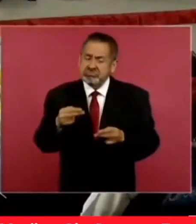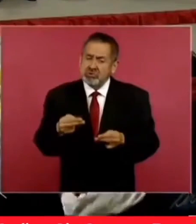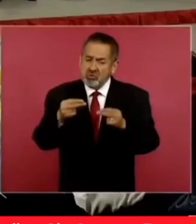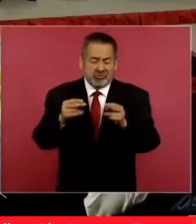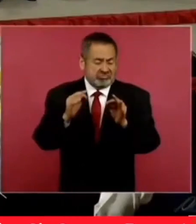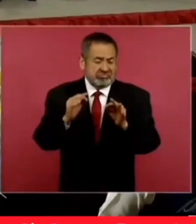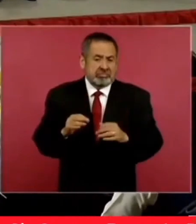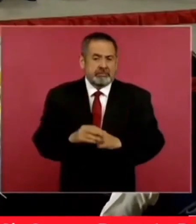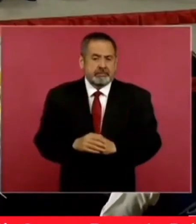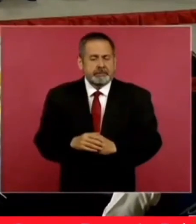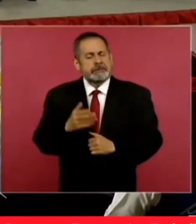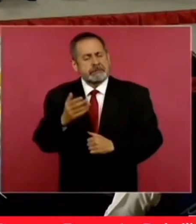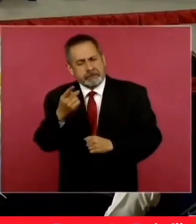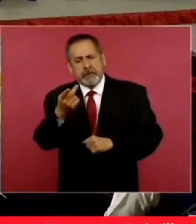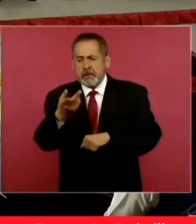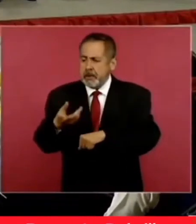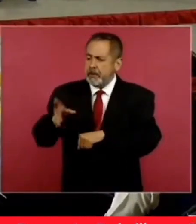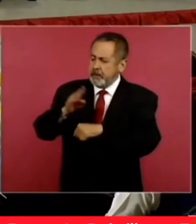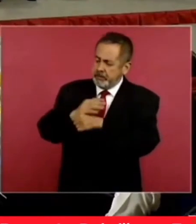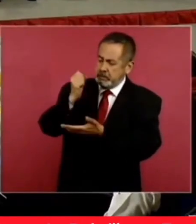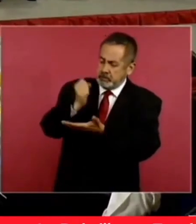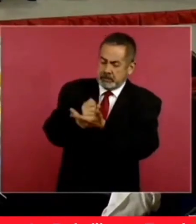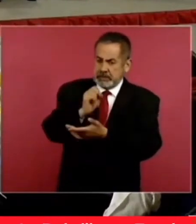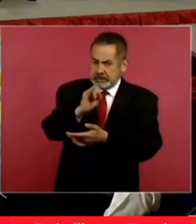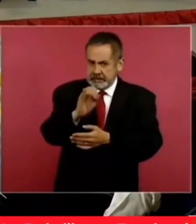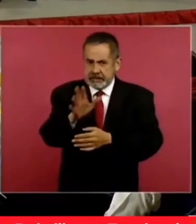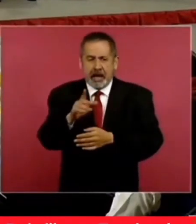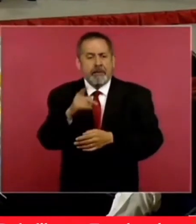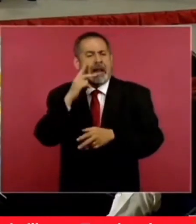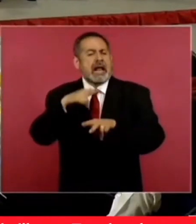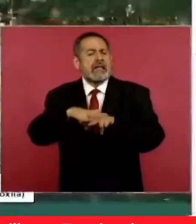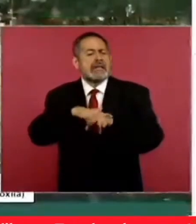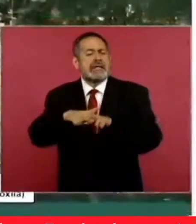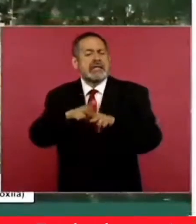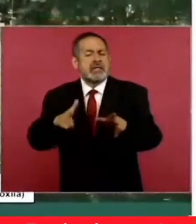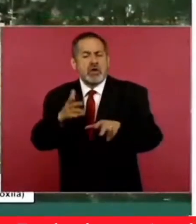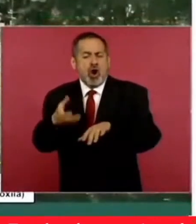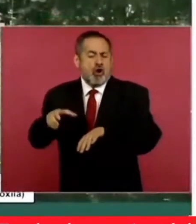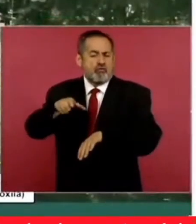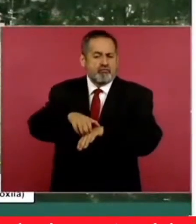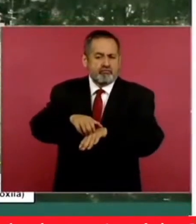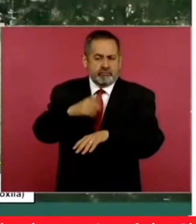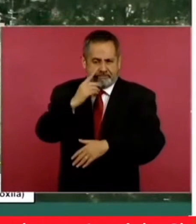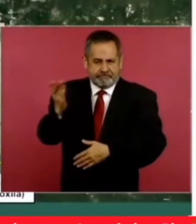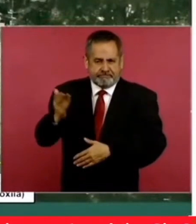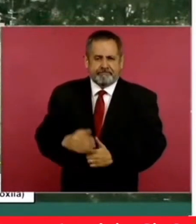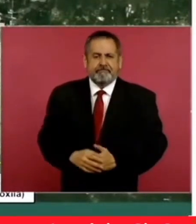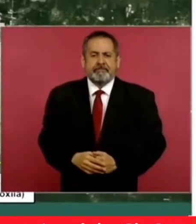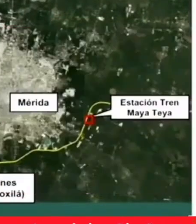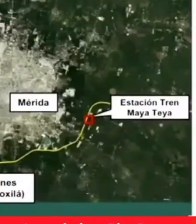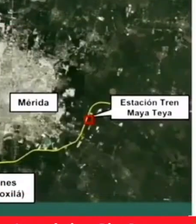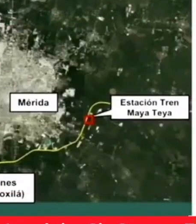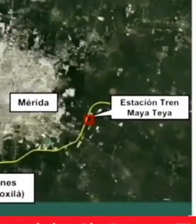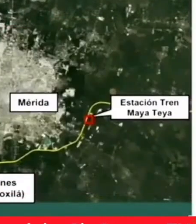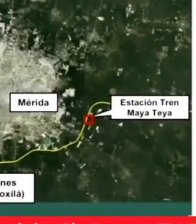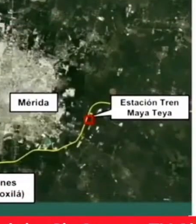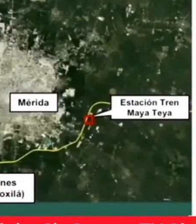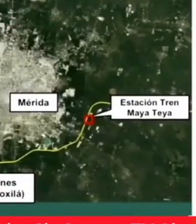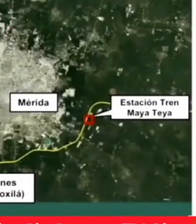esto que usted ya autorizó, que viene y tiene mucho que ver con el tren de carga, que es pues una vía de prácticamente